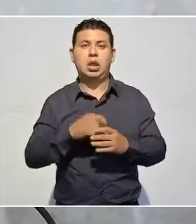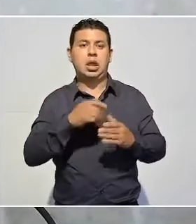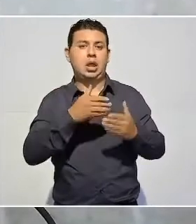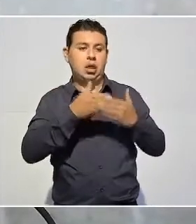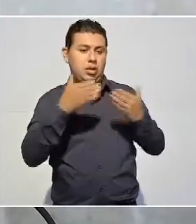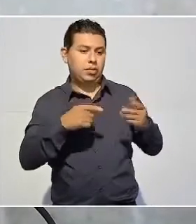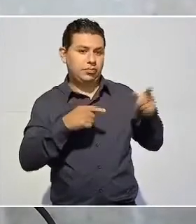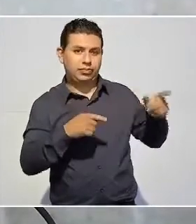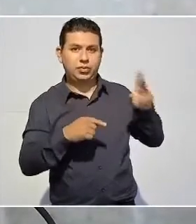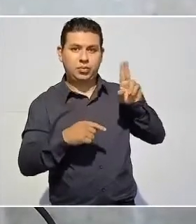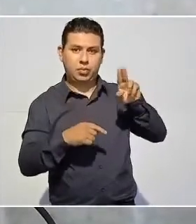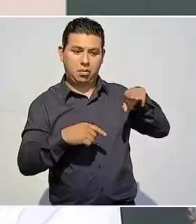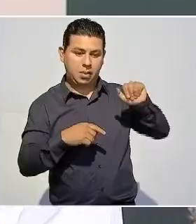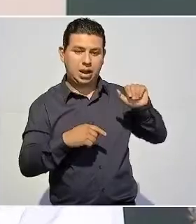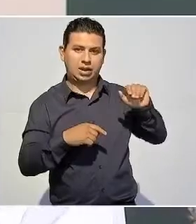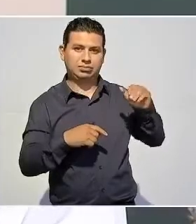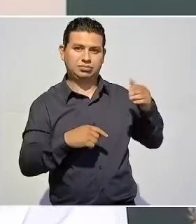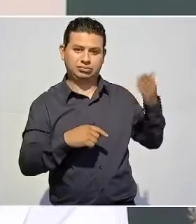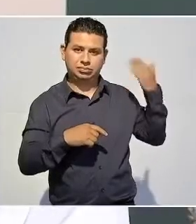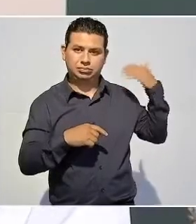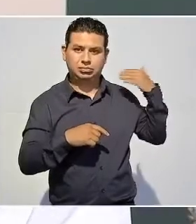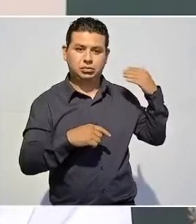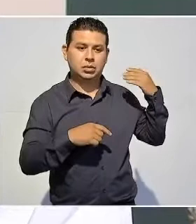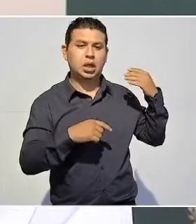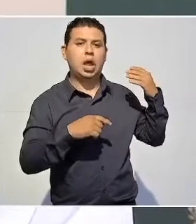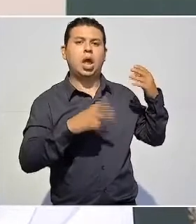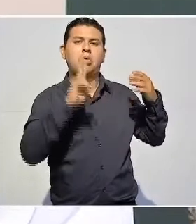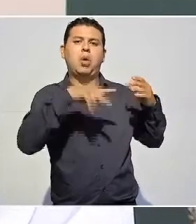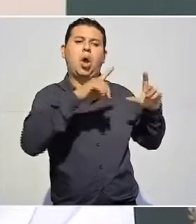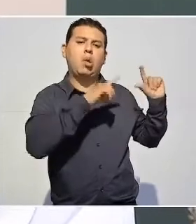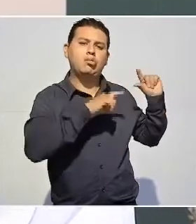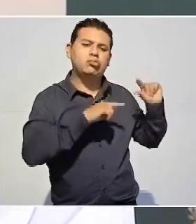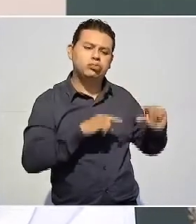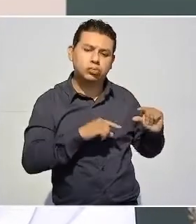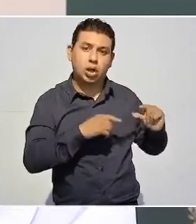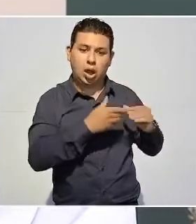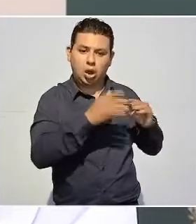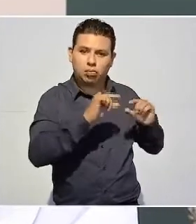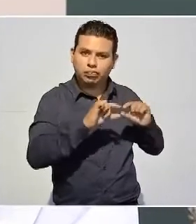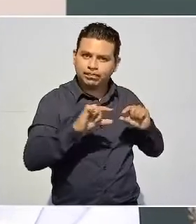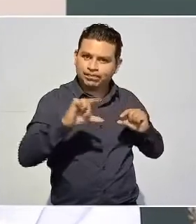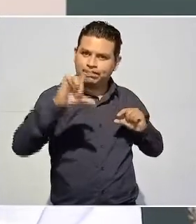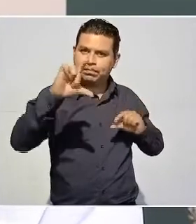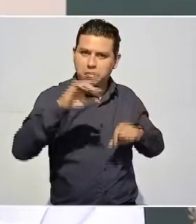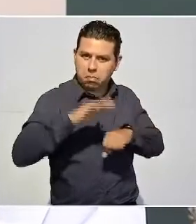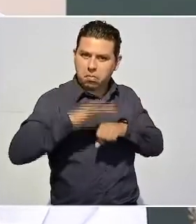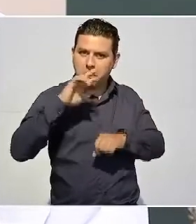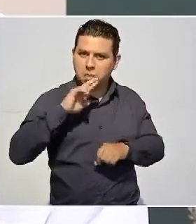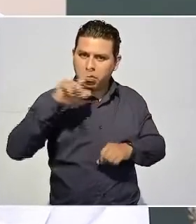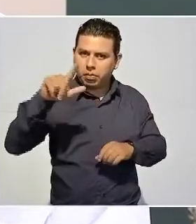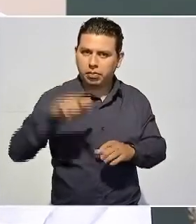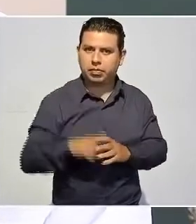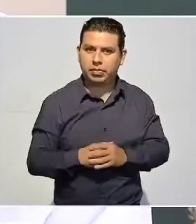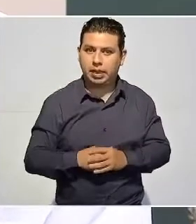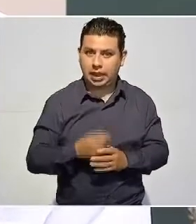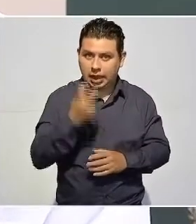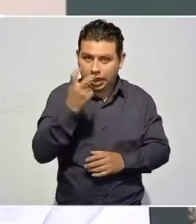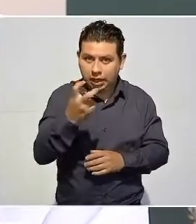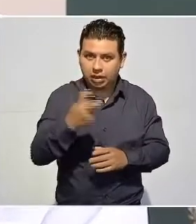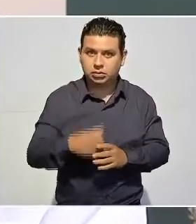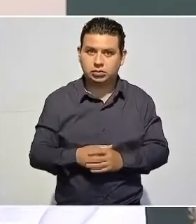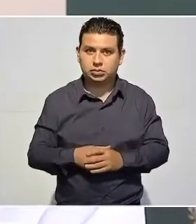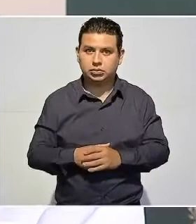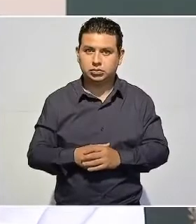58% en relación con el salario mínimo. Una UMA es